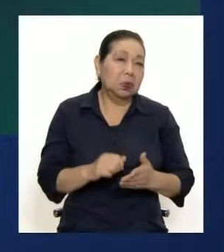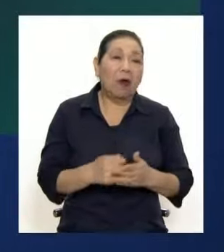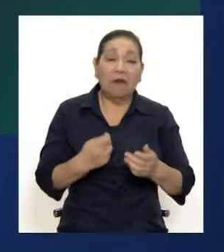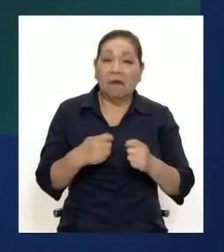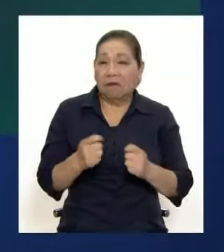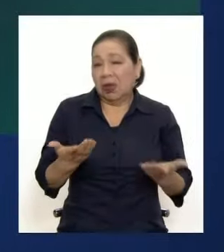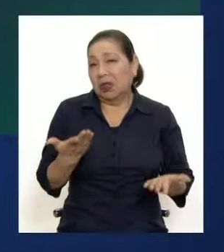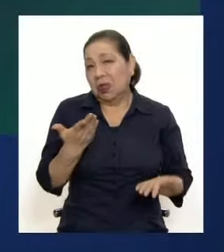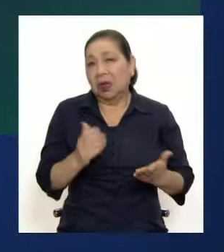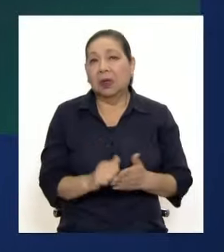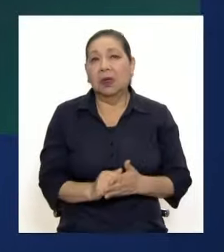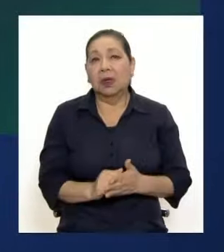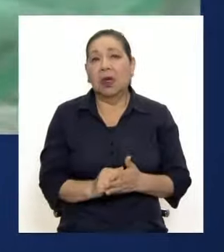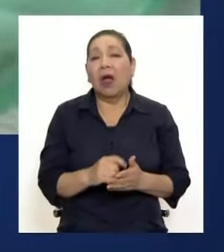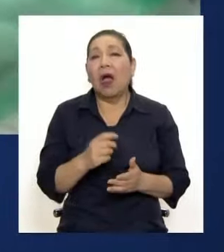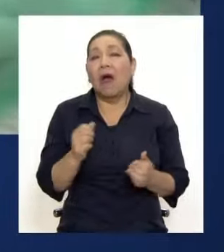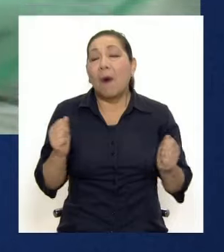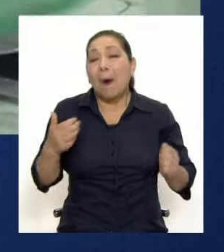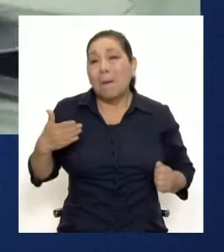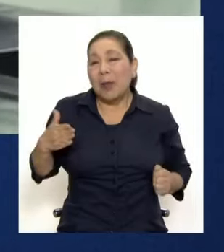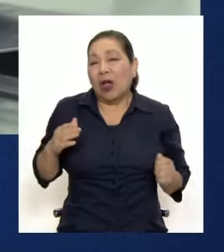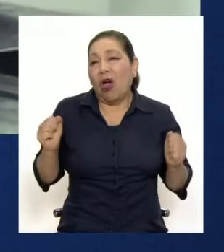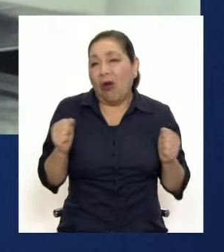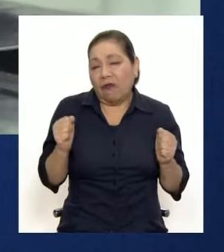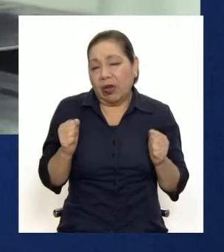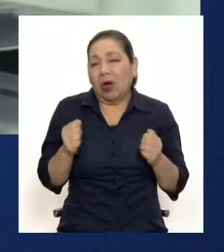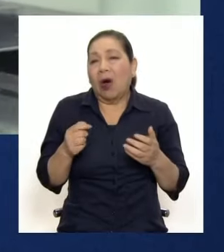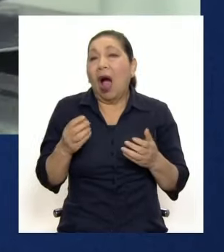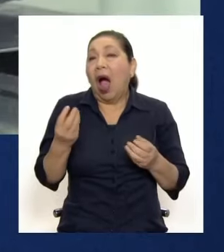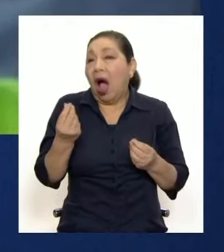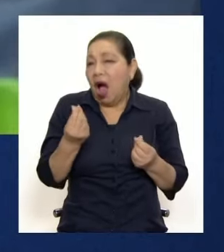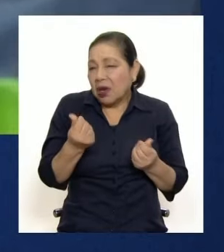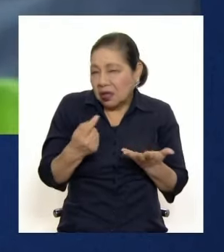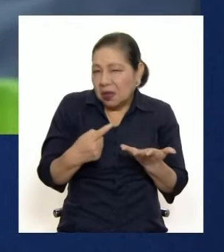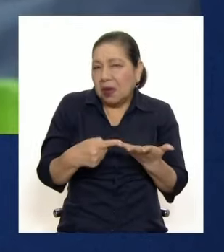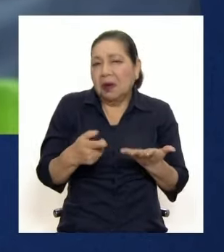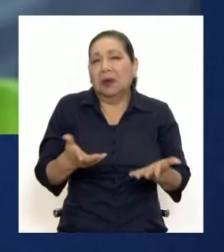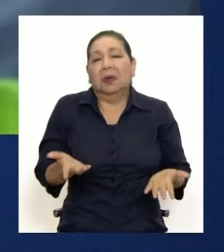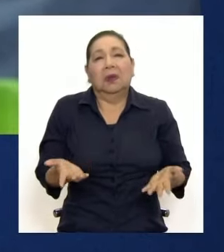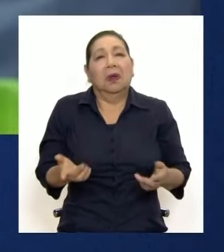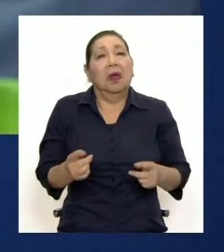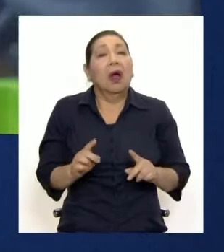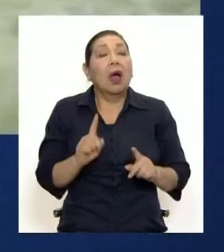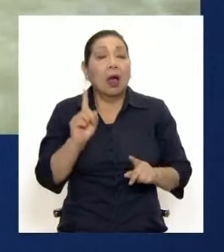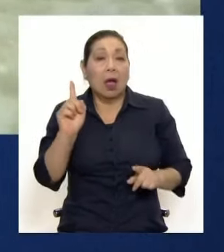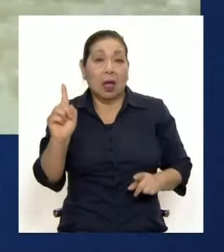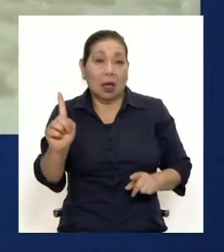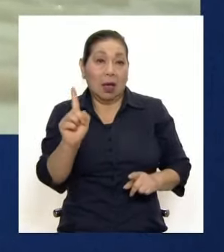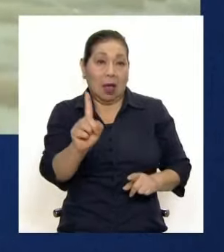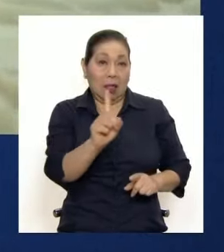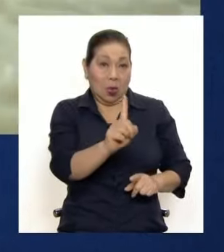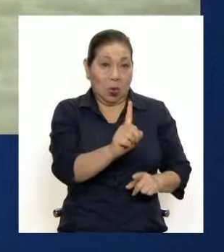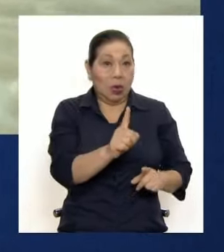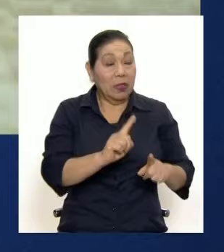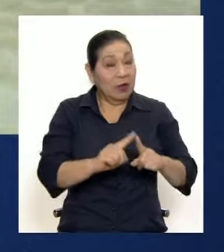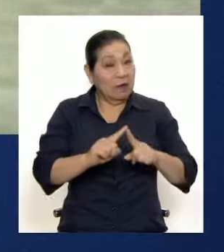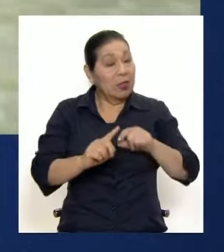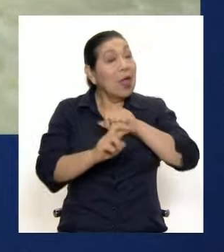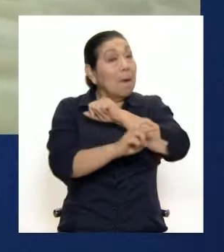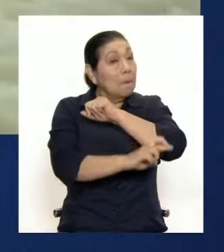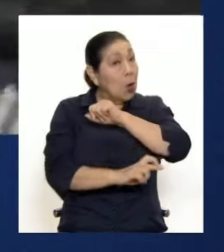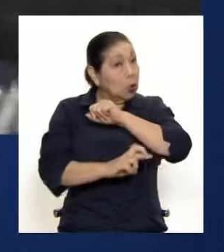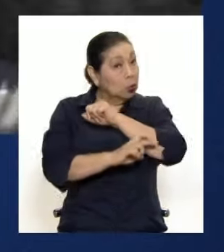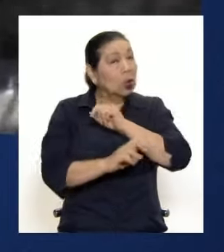exportaciones con lo que es congelado harina curados no Y definitivamente cada uno de estos mercados tiene